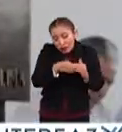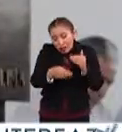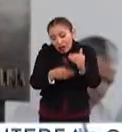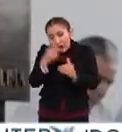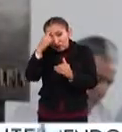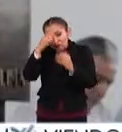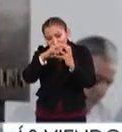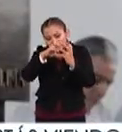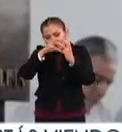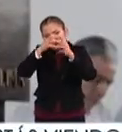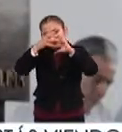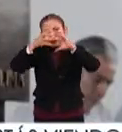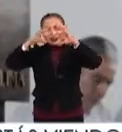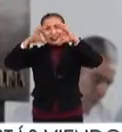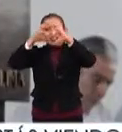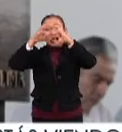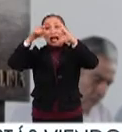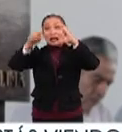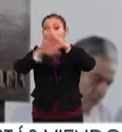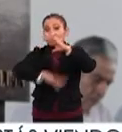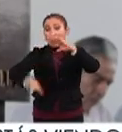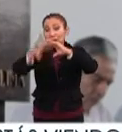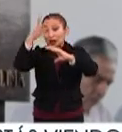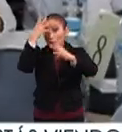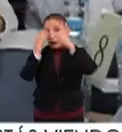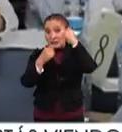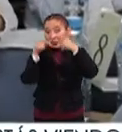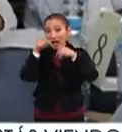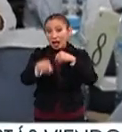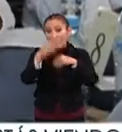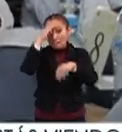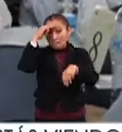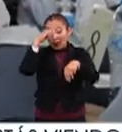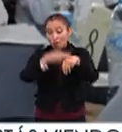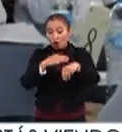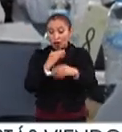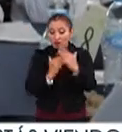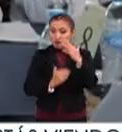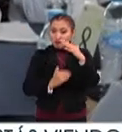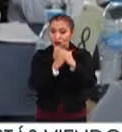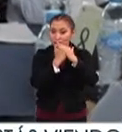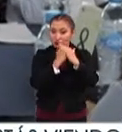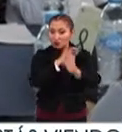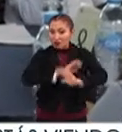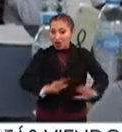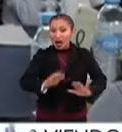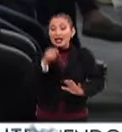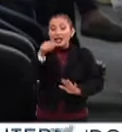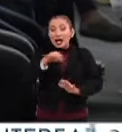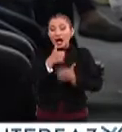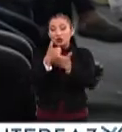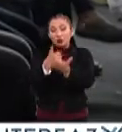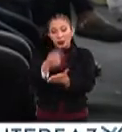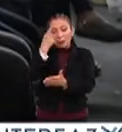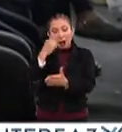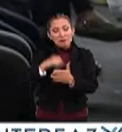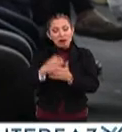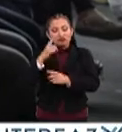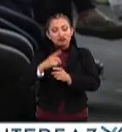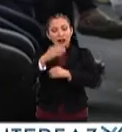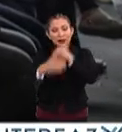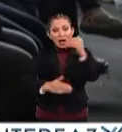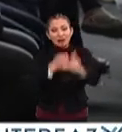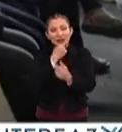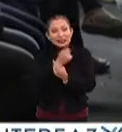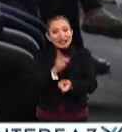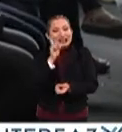la neuroplasticidad cerebral, que es la base del aprendizaje y la memoria, alcanza su máxima expresión y contribuye al máximo desarrollo